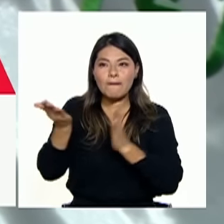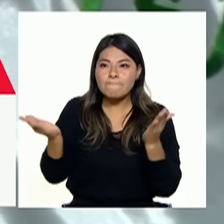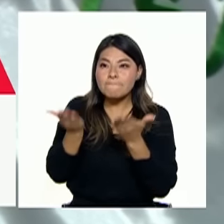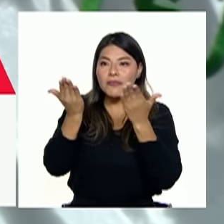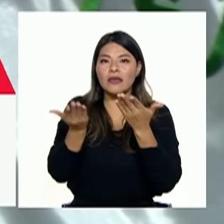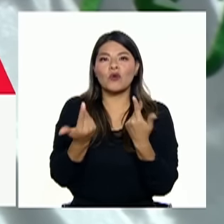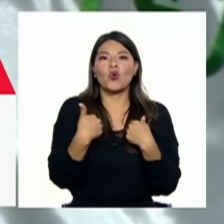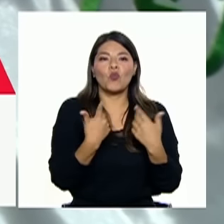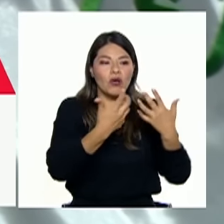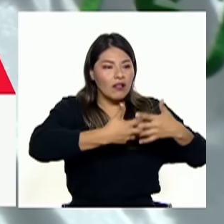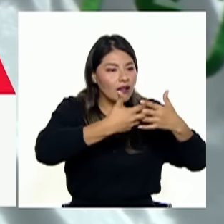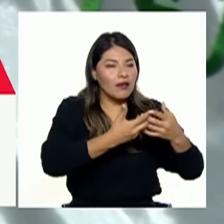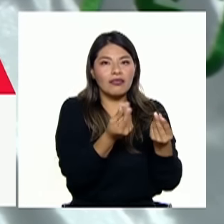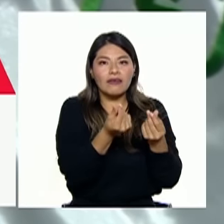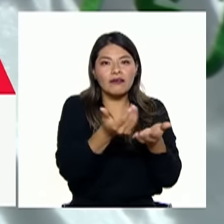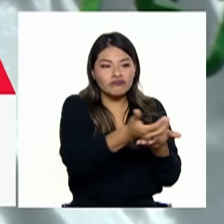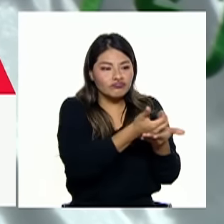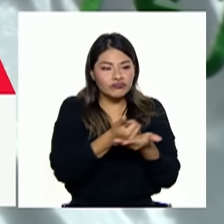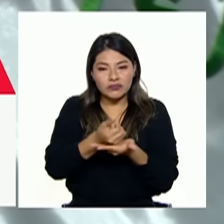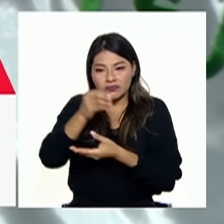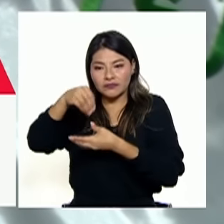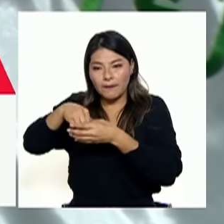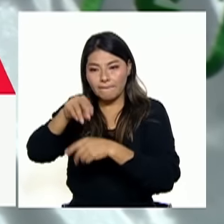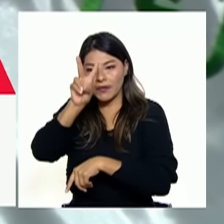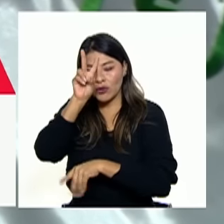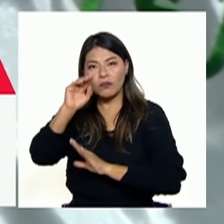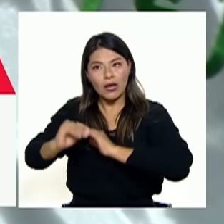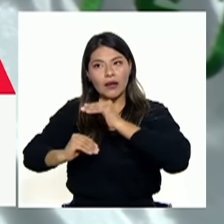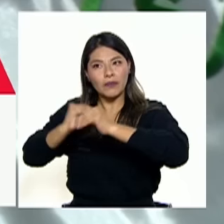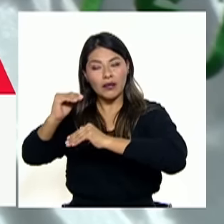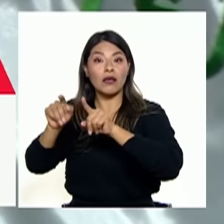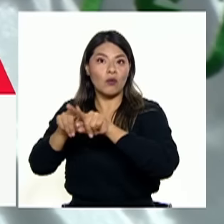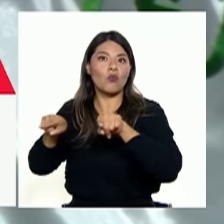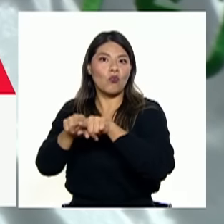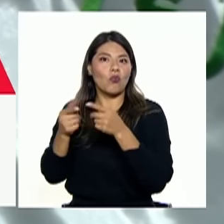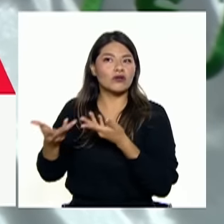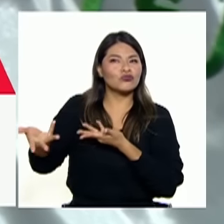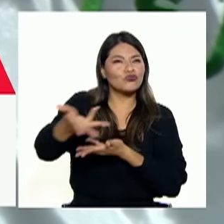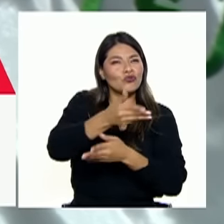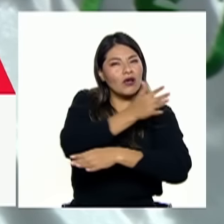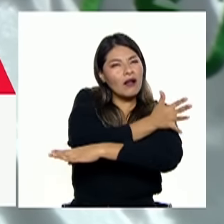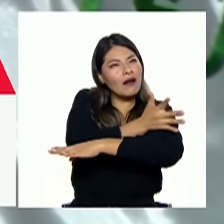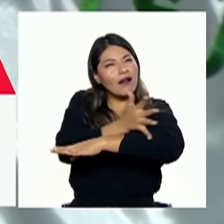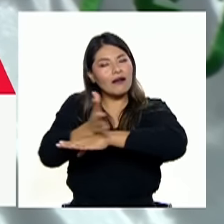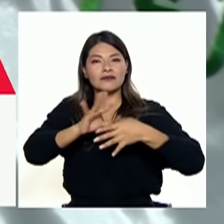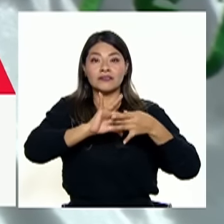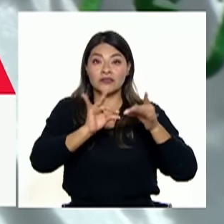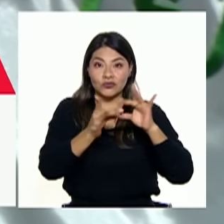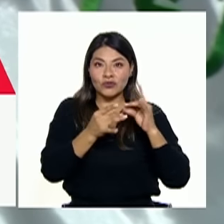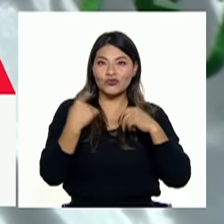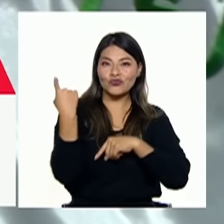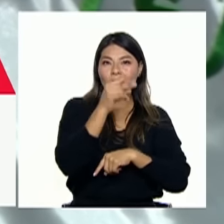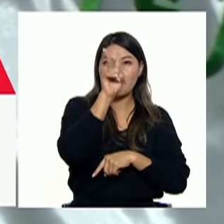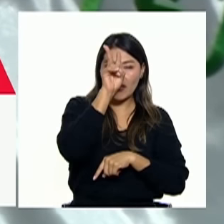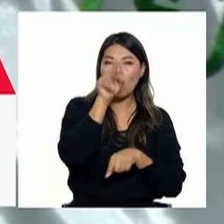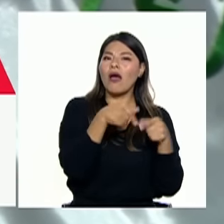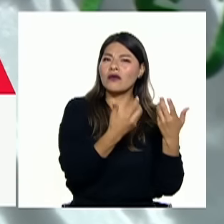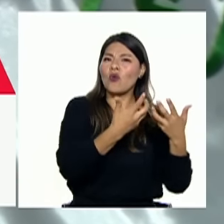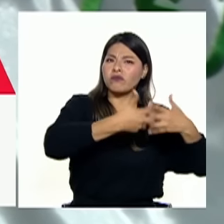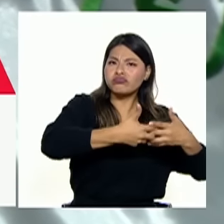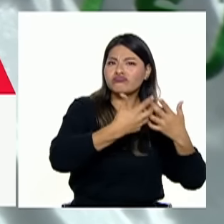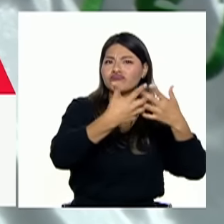a través de la industria manufacturera y un agente de cambio en momentos cruciales de la historia nacional. La Sociedad Nacional de